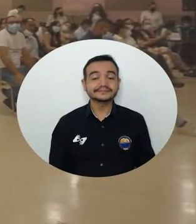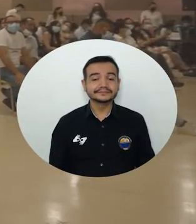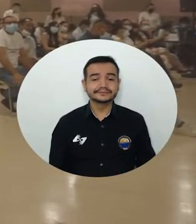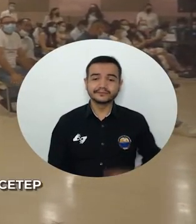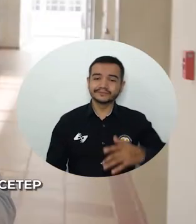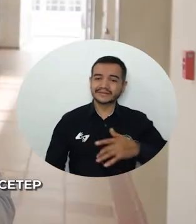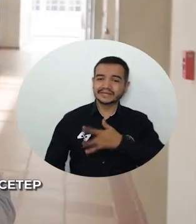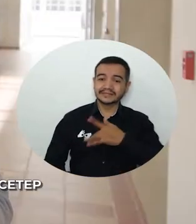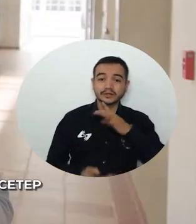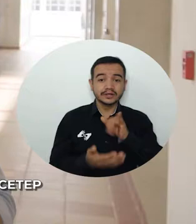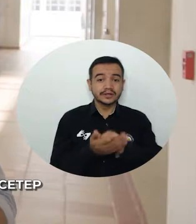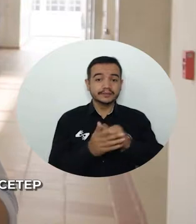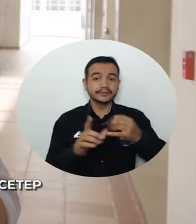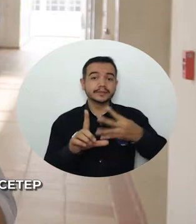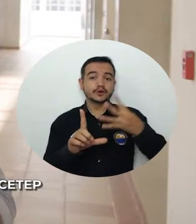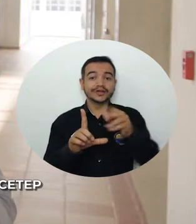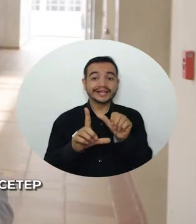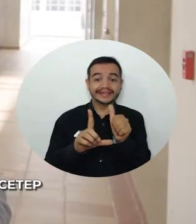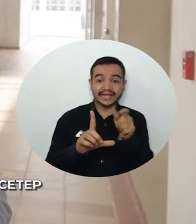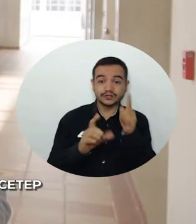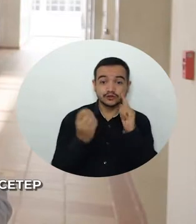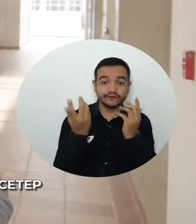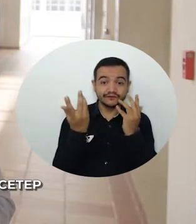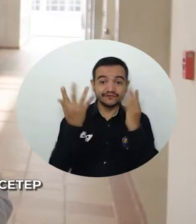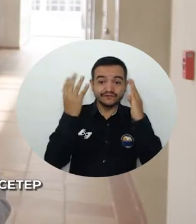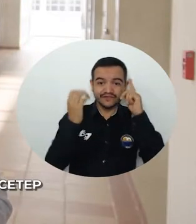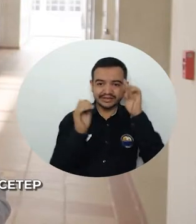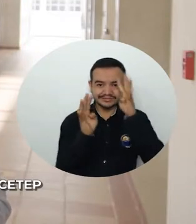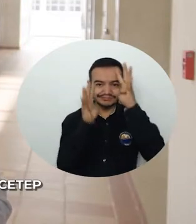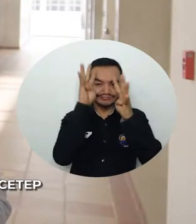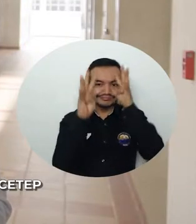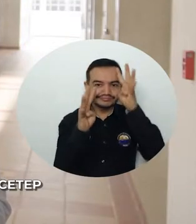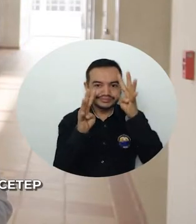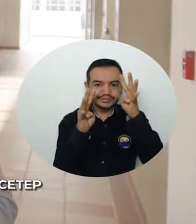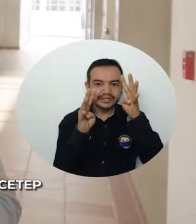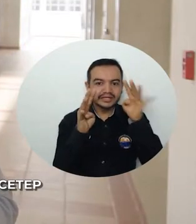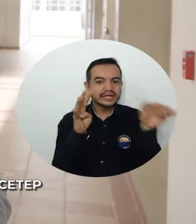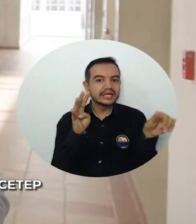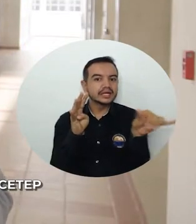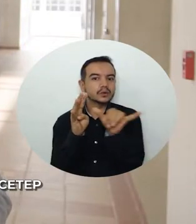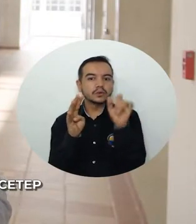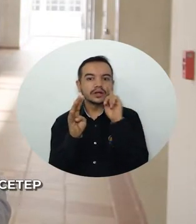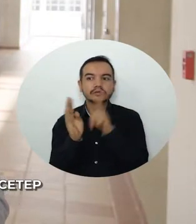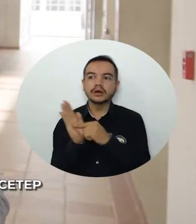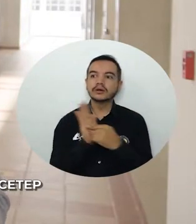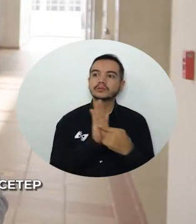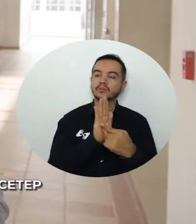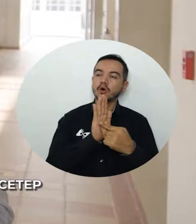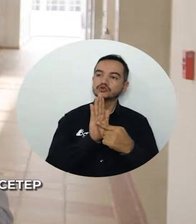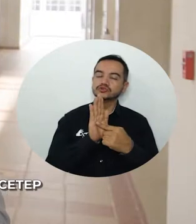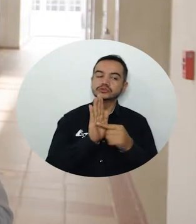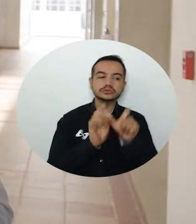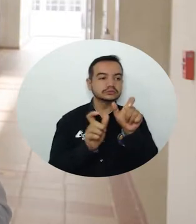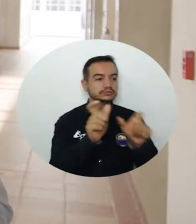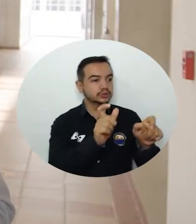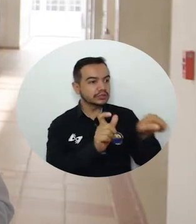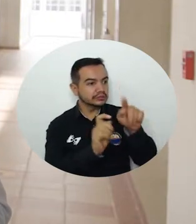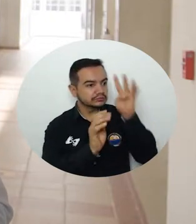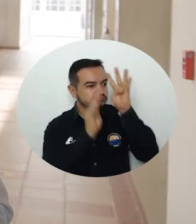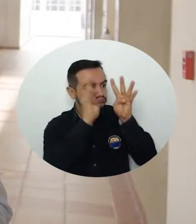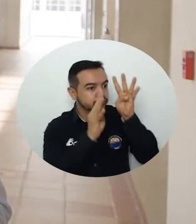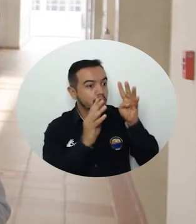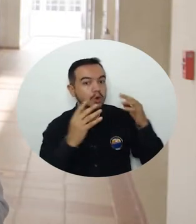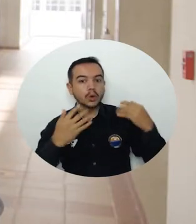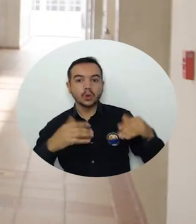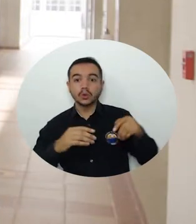Y creo que InnovaFES lo que permitió fue eso, fue como visibilizar personas que de pronto no vienen tanto a las dependencias o a los eventos, pero